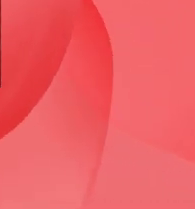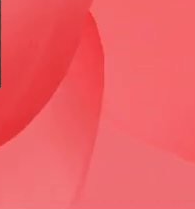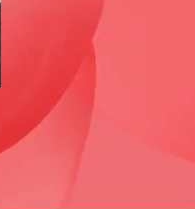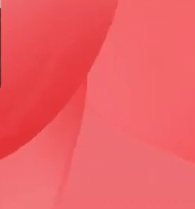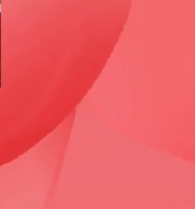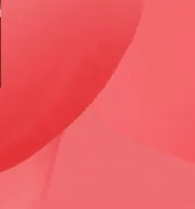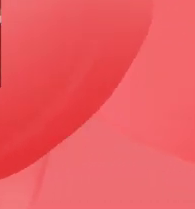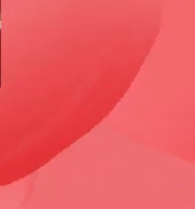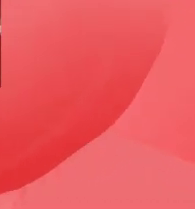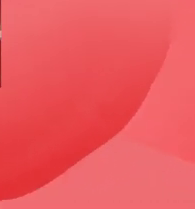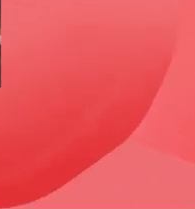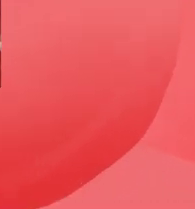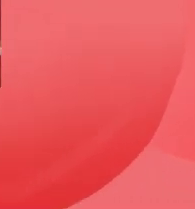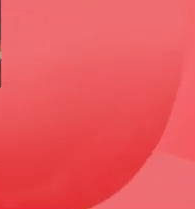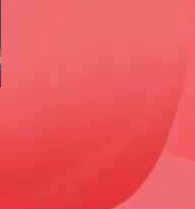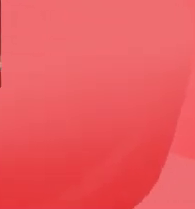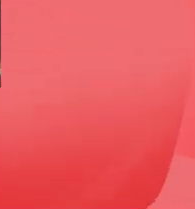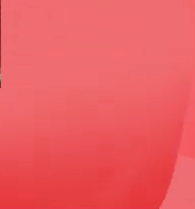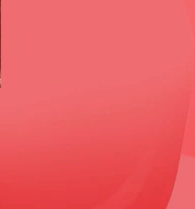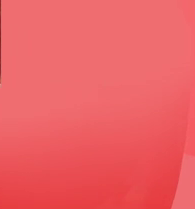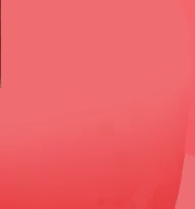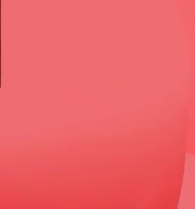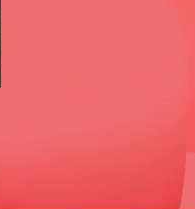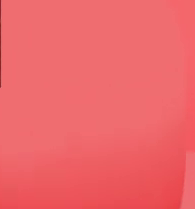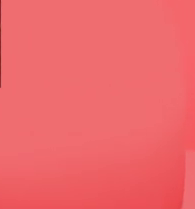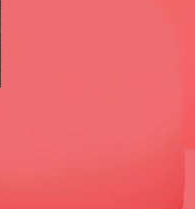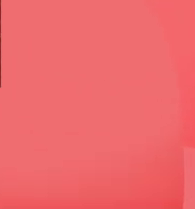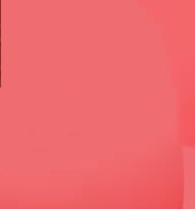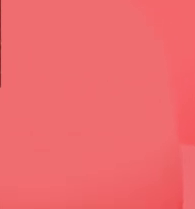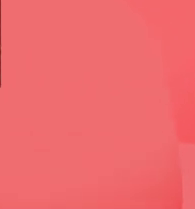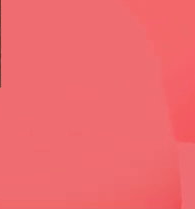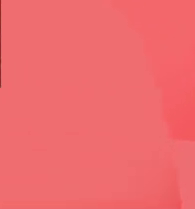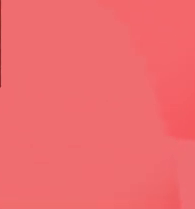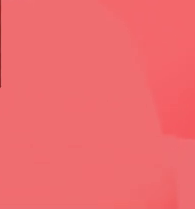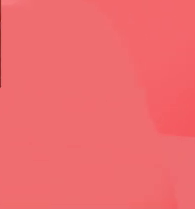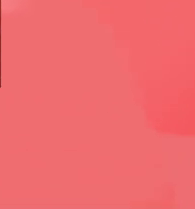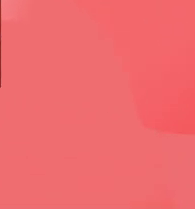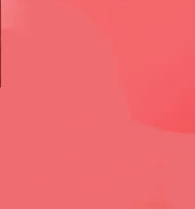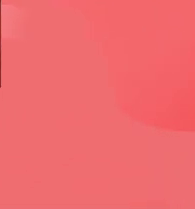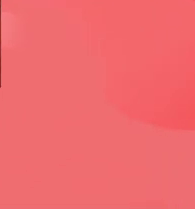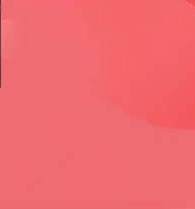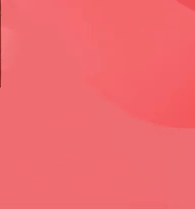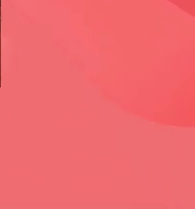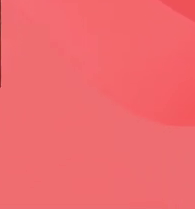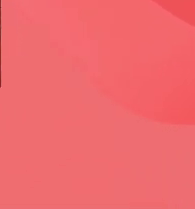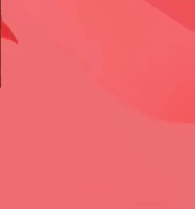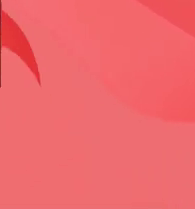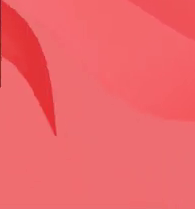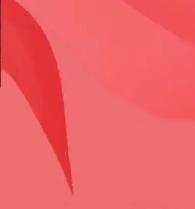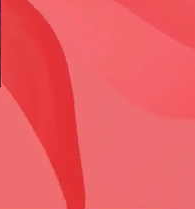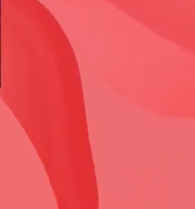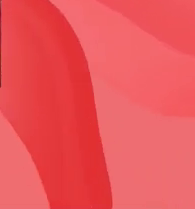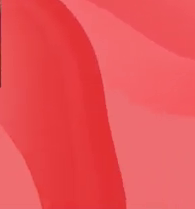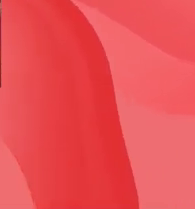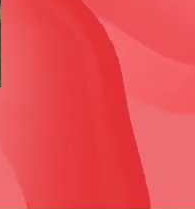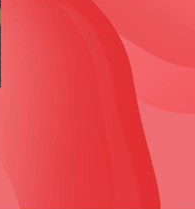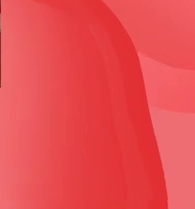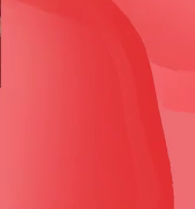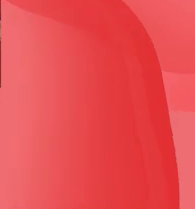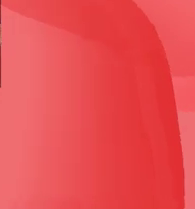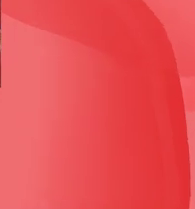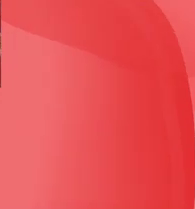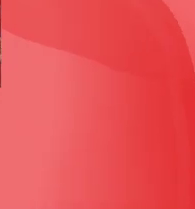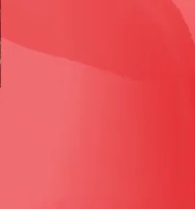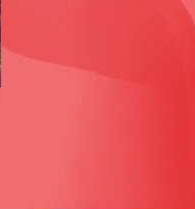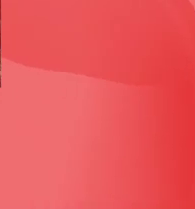Amanecen los jornales, una ilusión campesina, de céfiro es la colina y